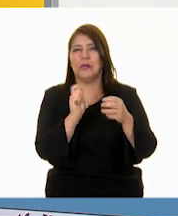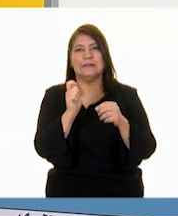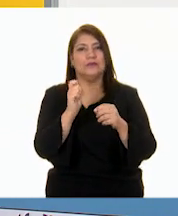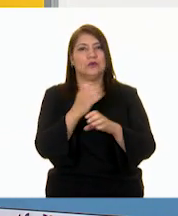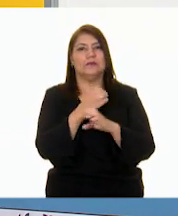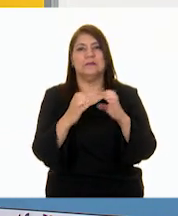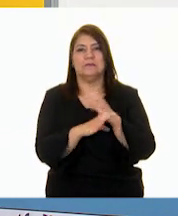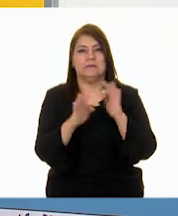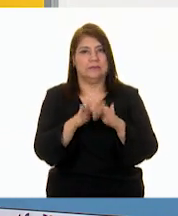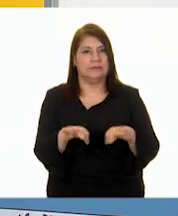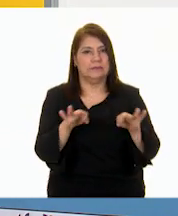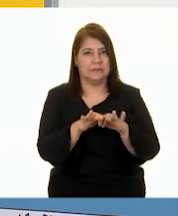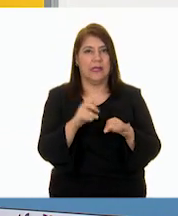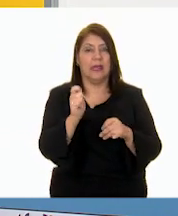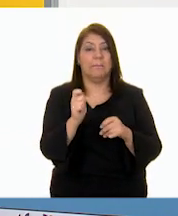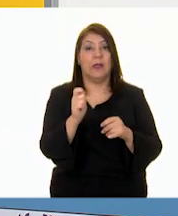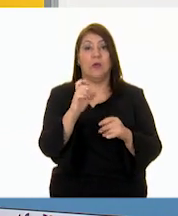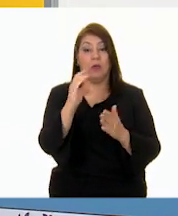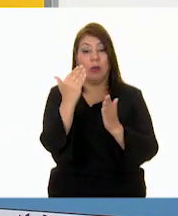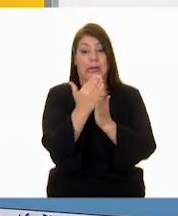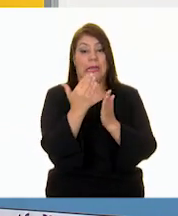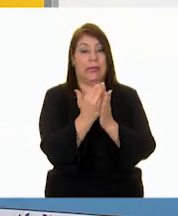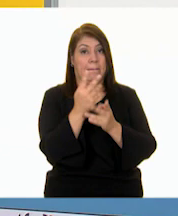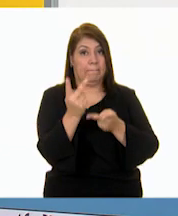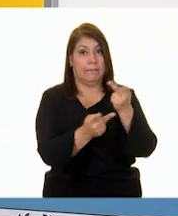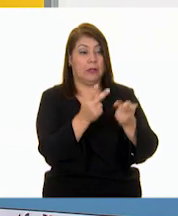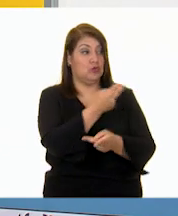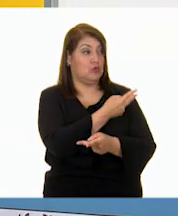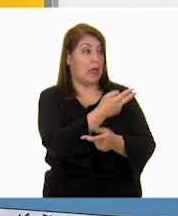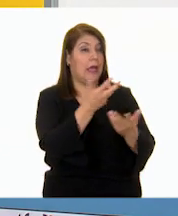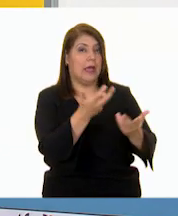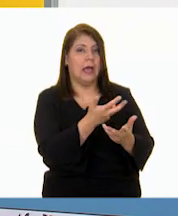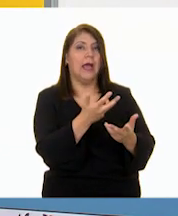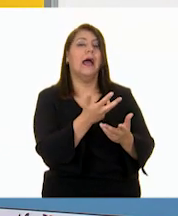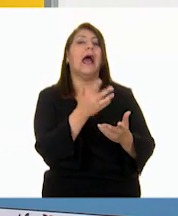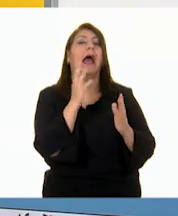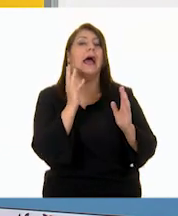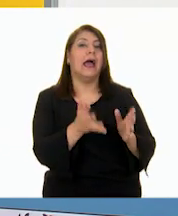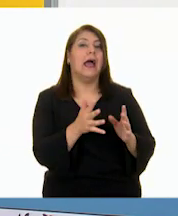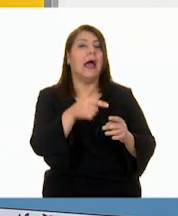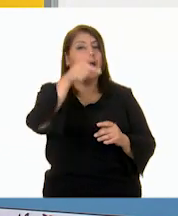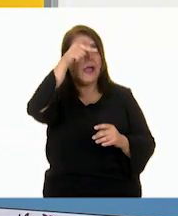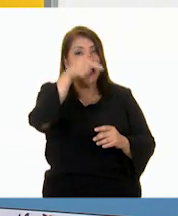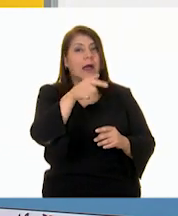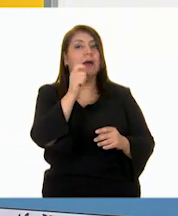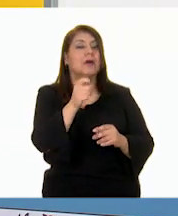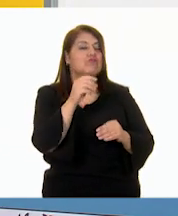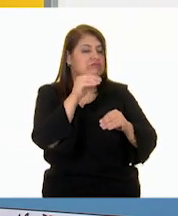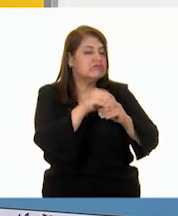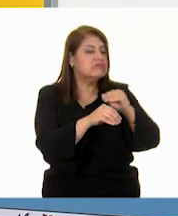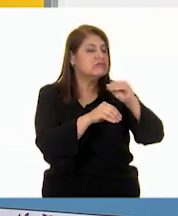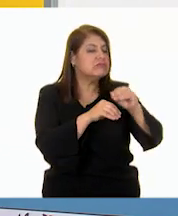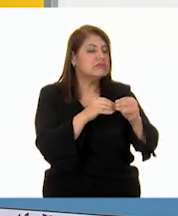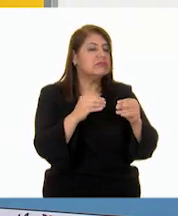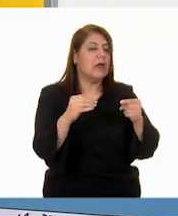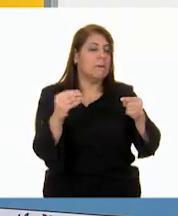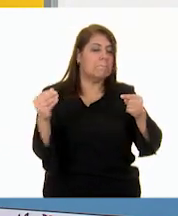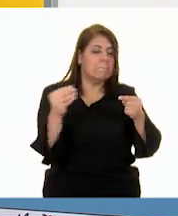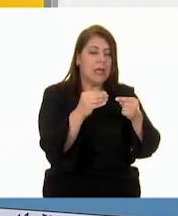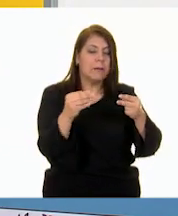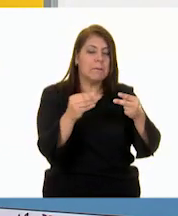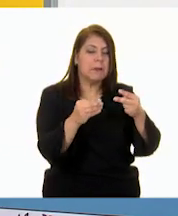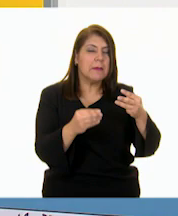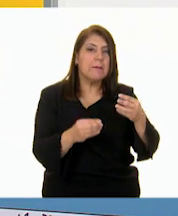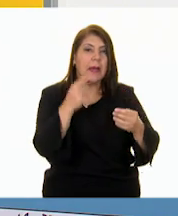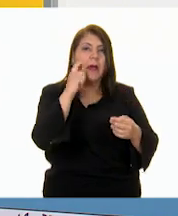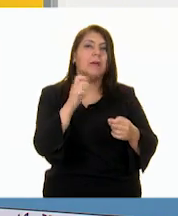A partir del cuestionario que elaboraron tú y Ton, reconstruimos cómo lo hicieron y por qué incluyeron cada uno de los elementos que